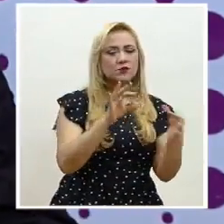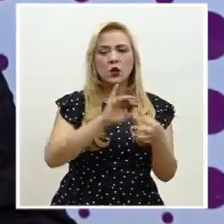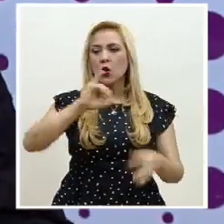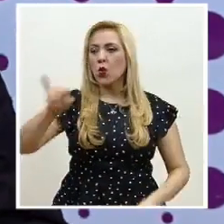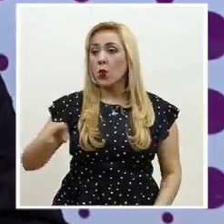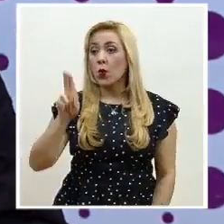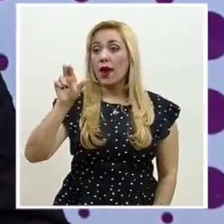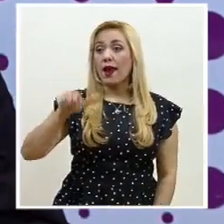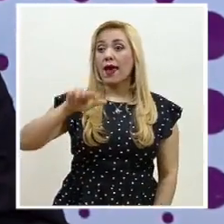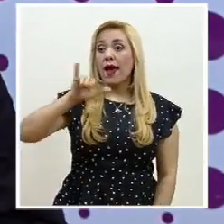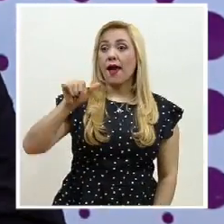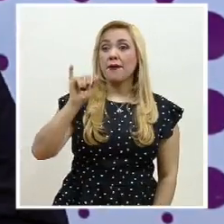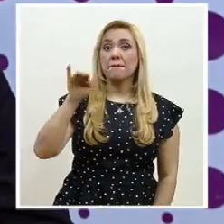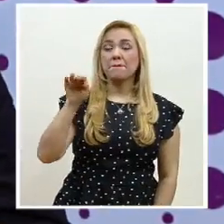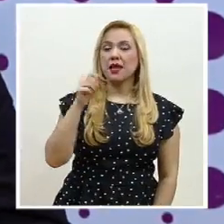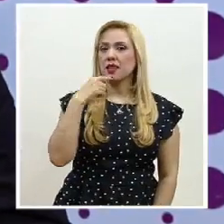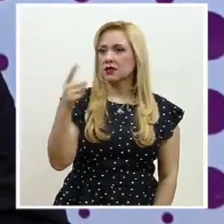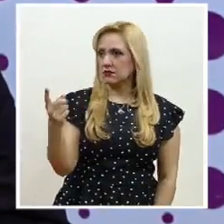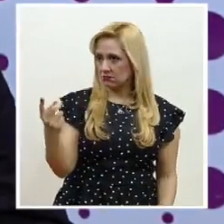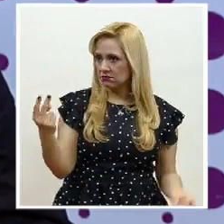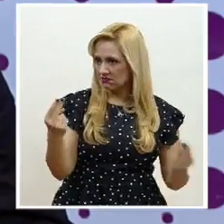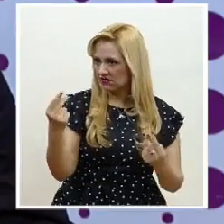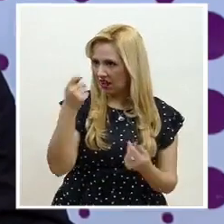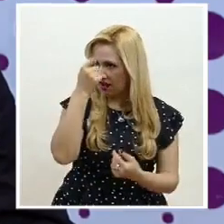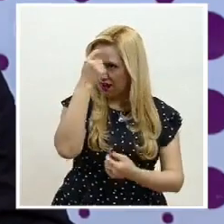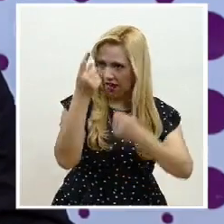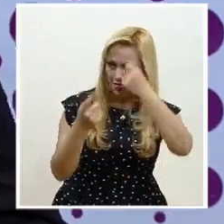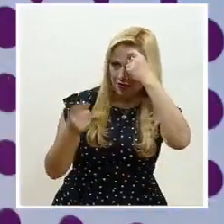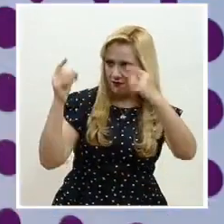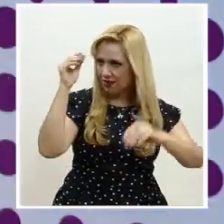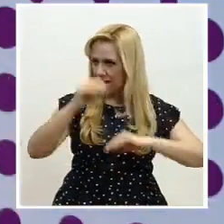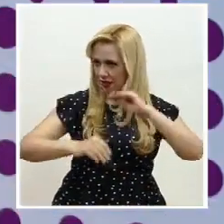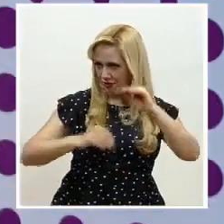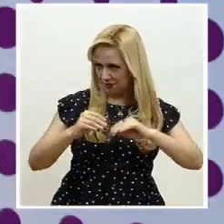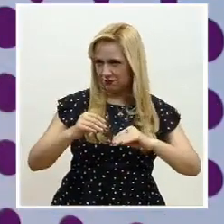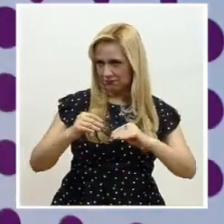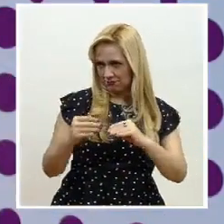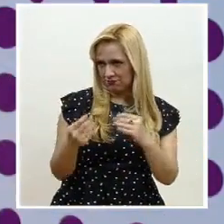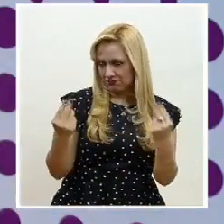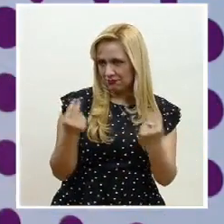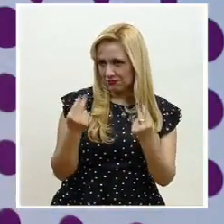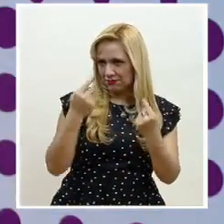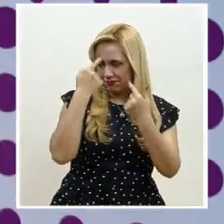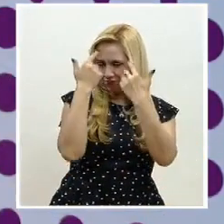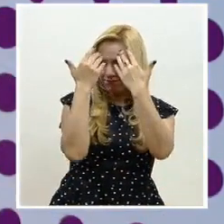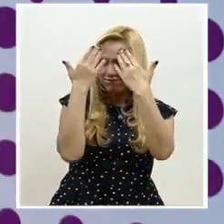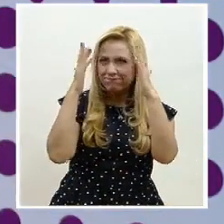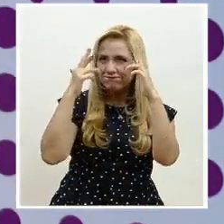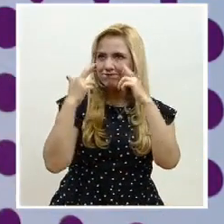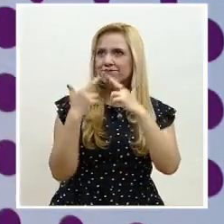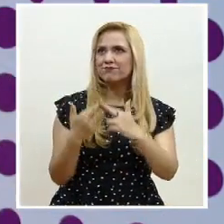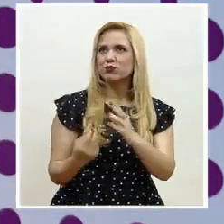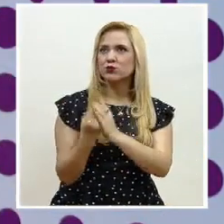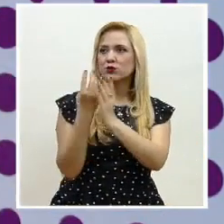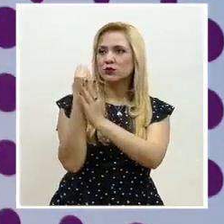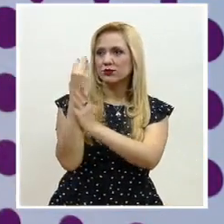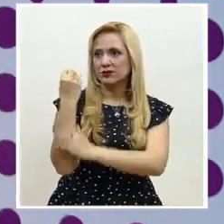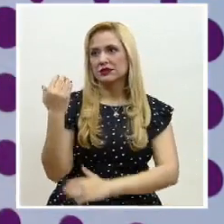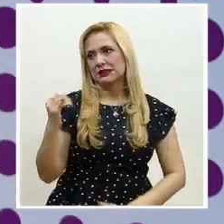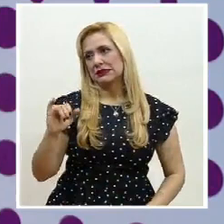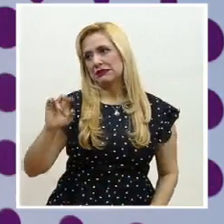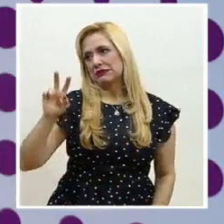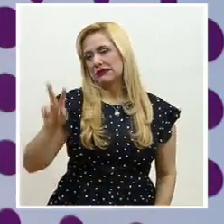intervención la necesidad de creatividad por parte del secretario y la secretaria de Estudio y Cuenta, con lo cual coincido totalmente. ¿Habría un vínculo que